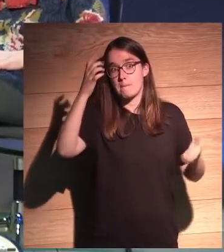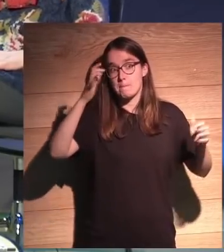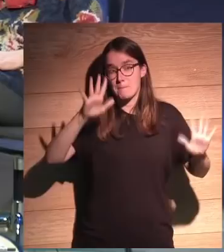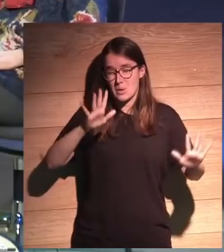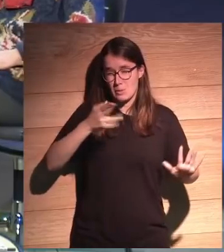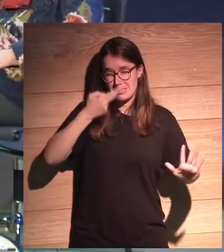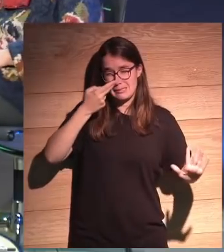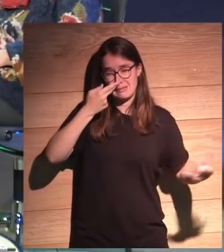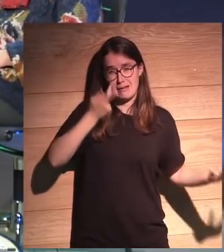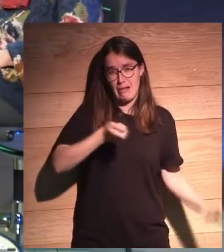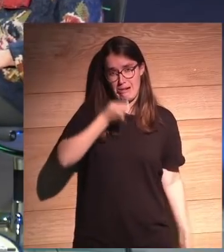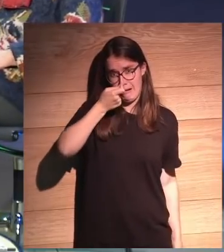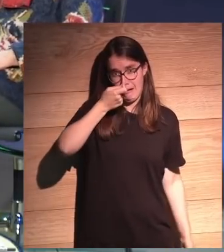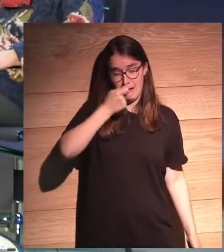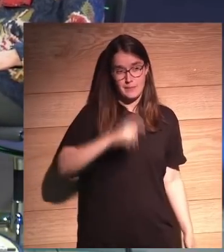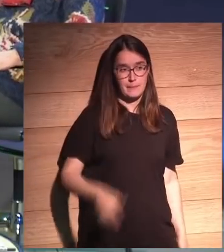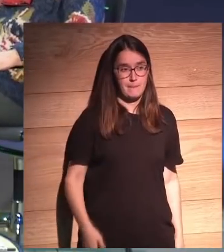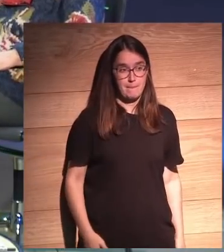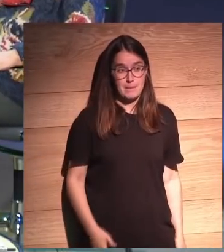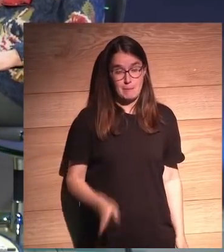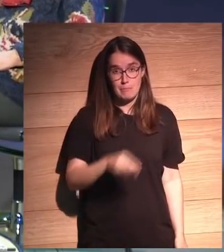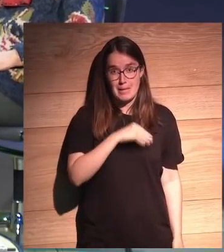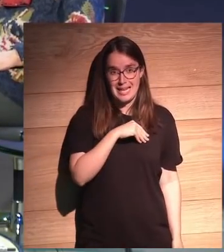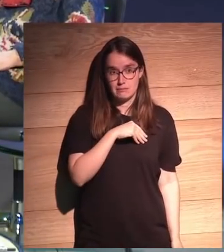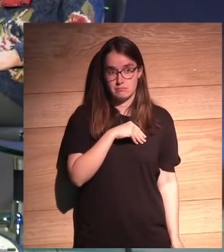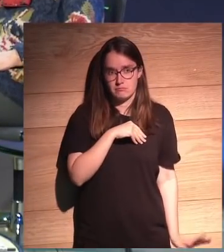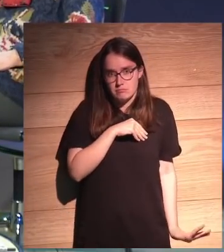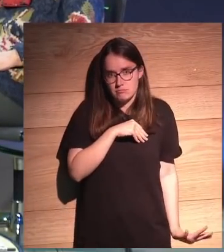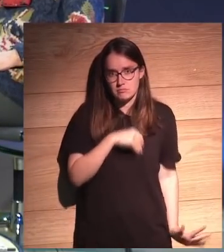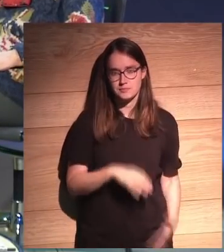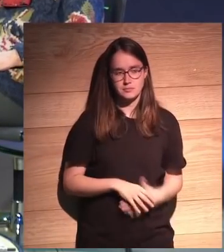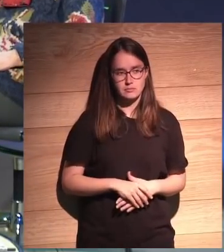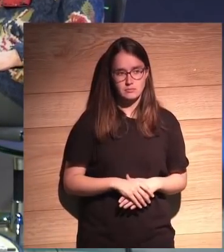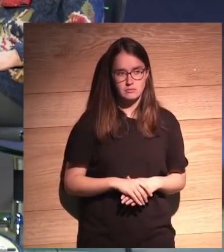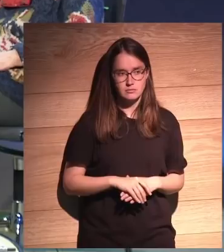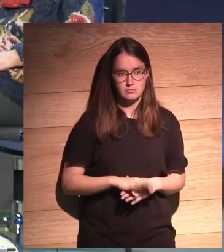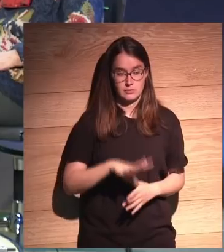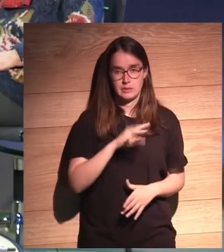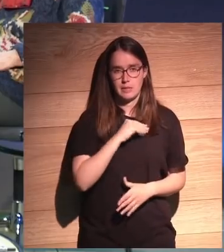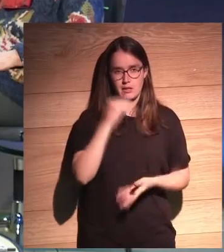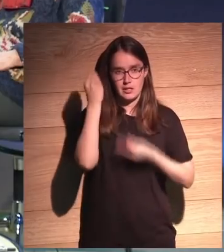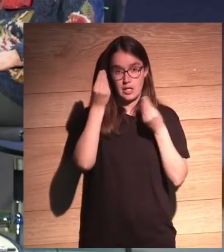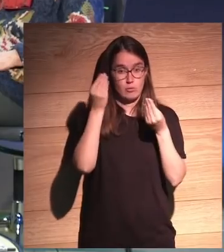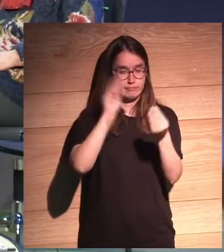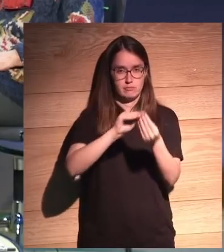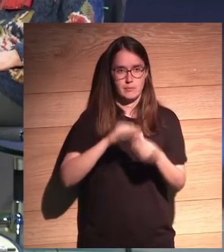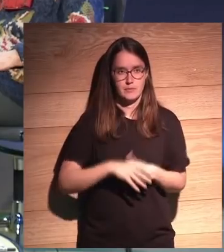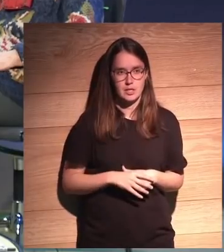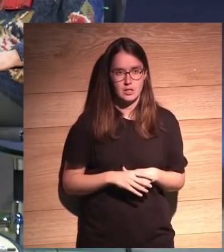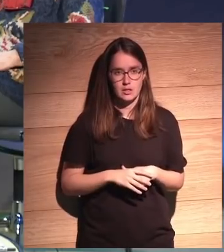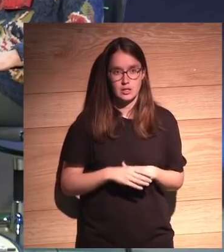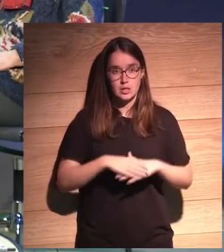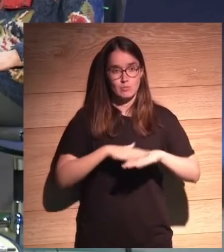visto muy poco interés. Y me da pena, porque sí, creo lo mismo que tú, que